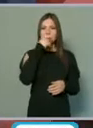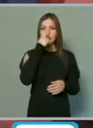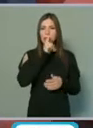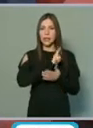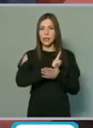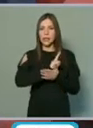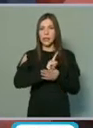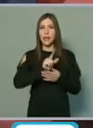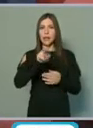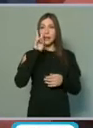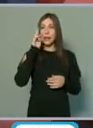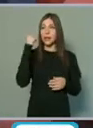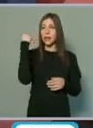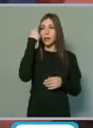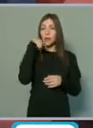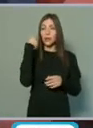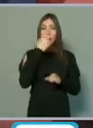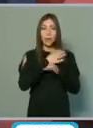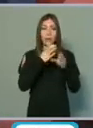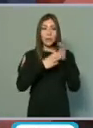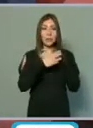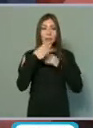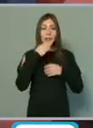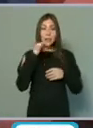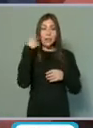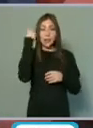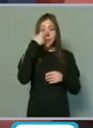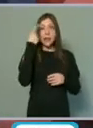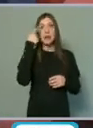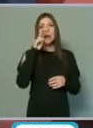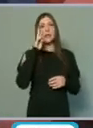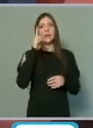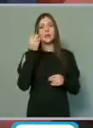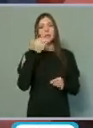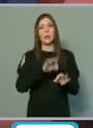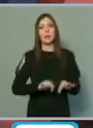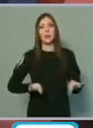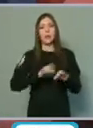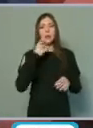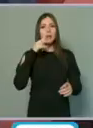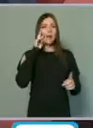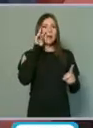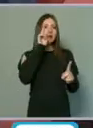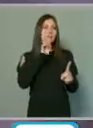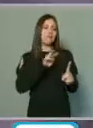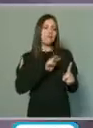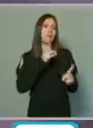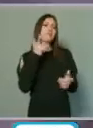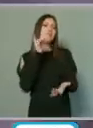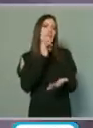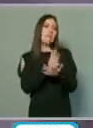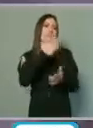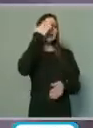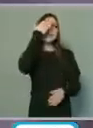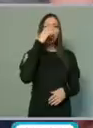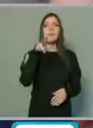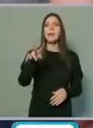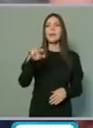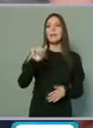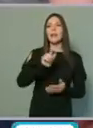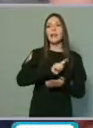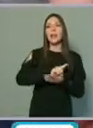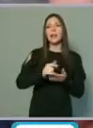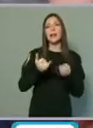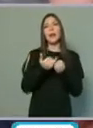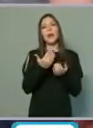mucho acerca de una persona, porque hablan acerca de no nada más quién eres, sino también lo pulcro que eres y un poquito también tu